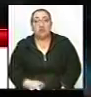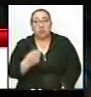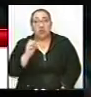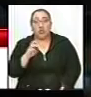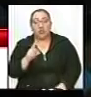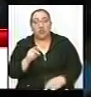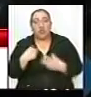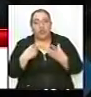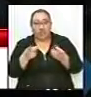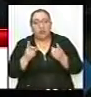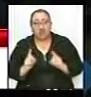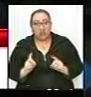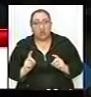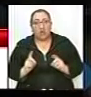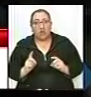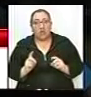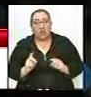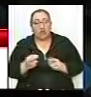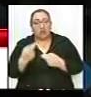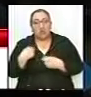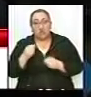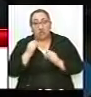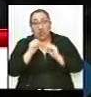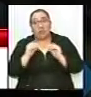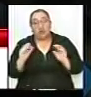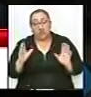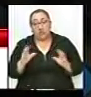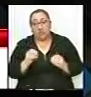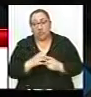FIFA? Es una alerta, ¿no? Obvio, claro. ¿Te parece grave?